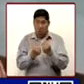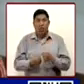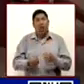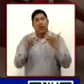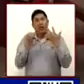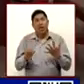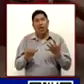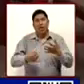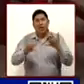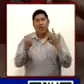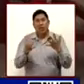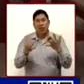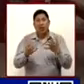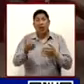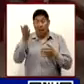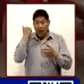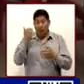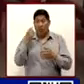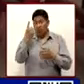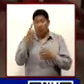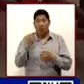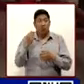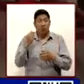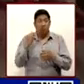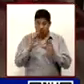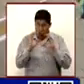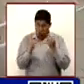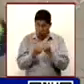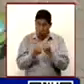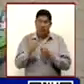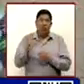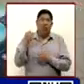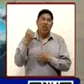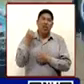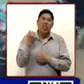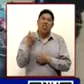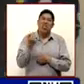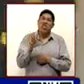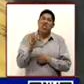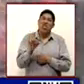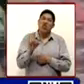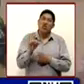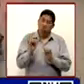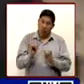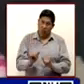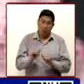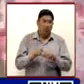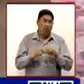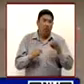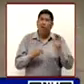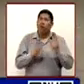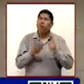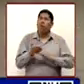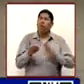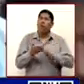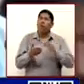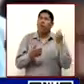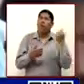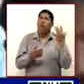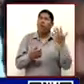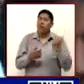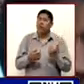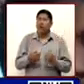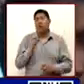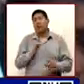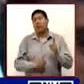la anterior semana estaban 18 en un curso, 15 que faltaban. Cuando su hijo se encuentra con